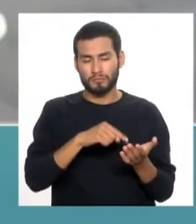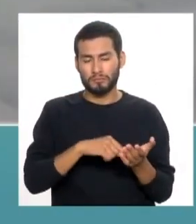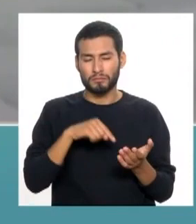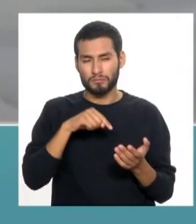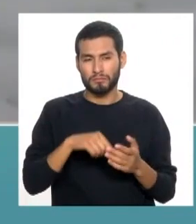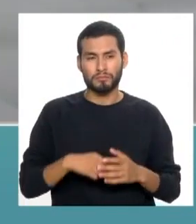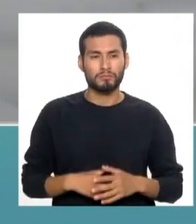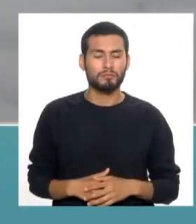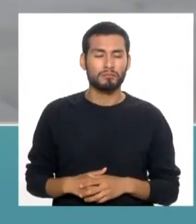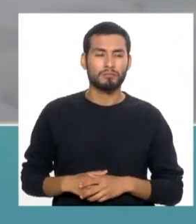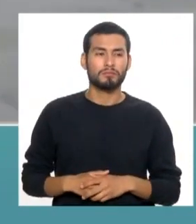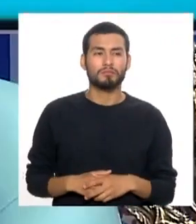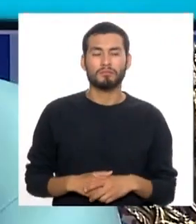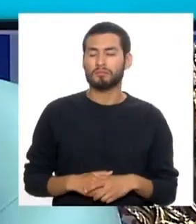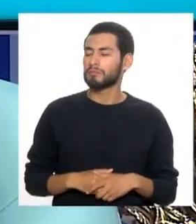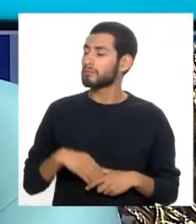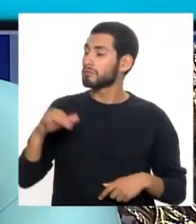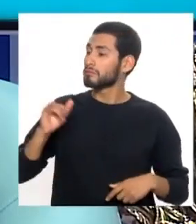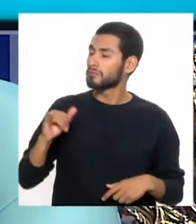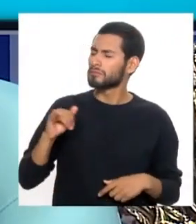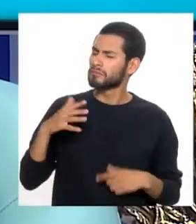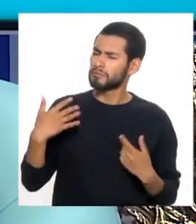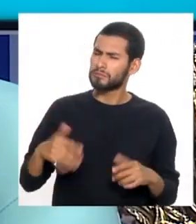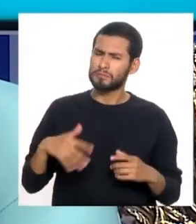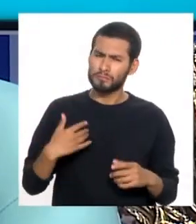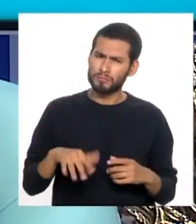morosos alimenticios. Ahora, también hay mucha